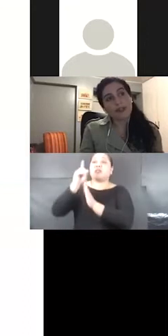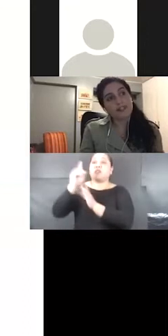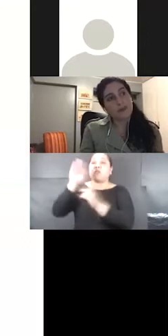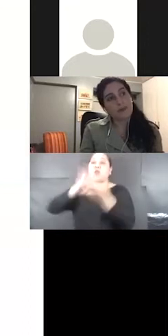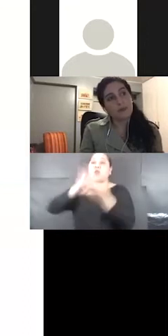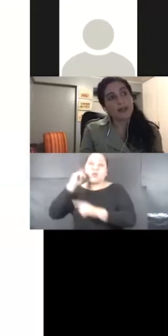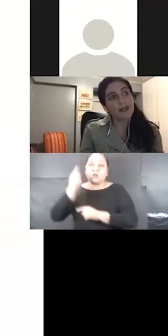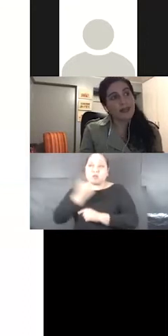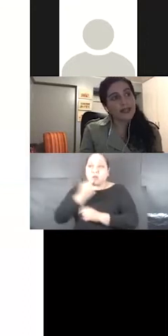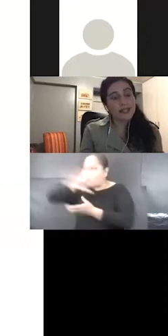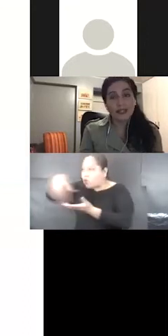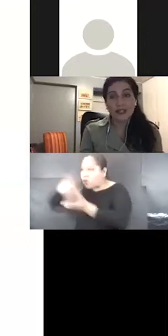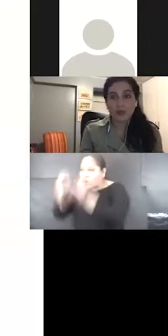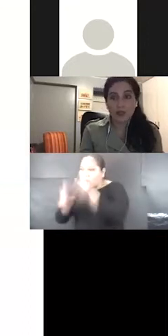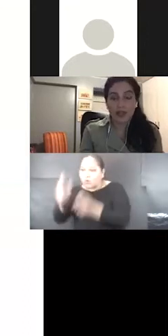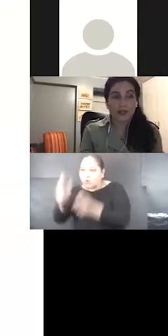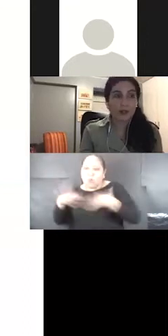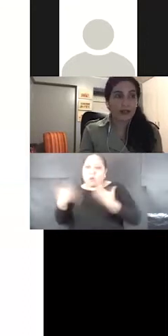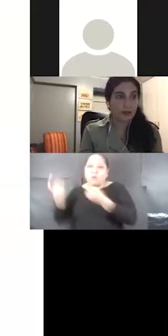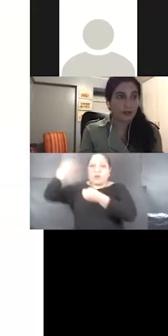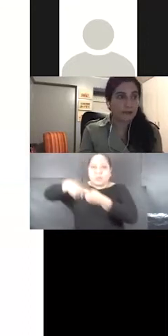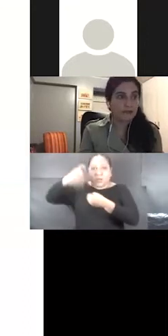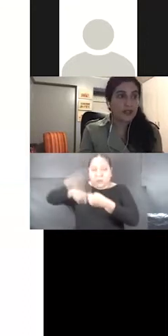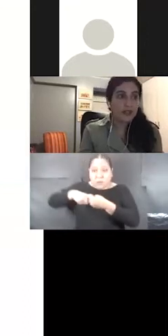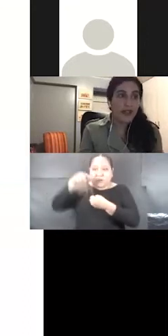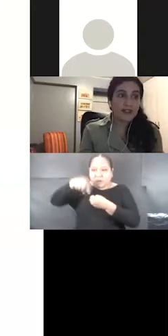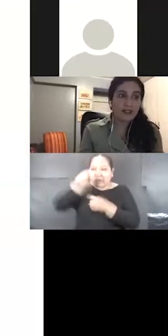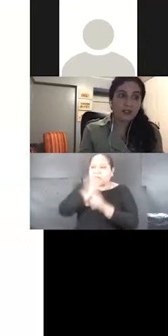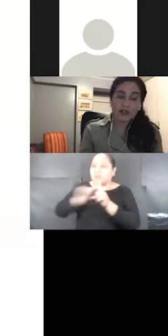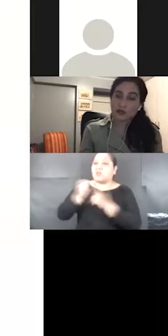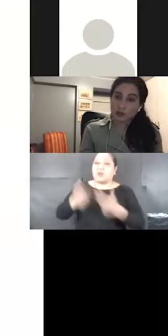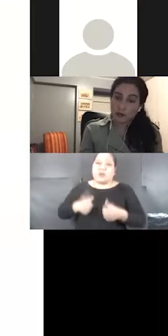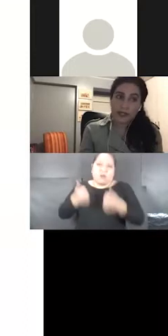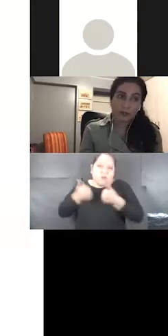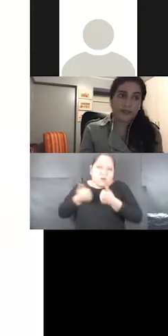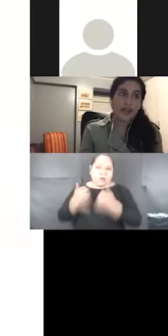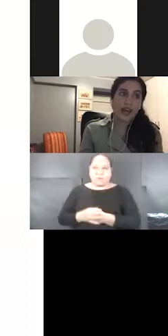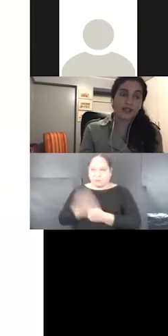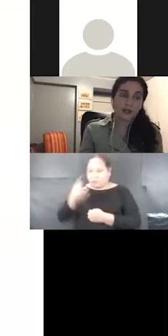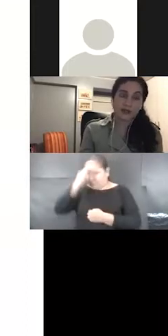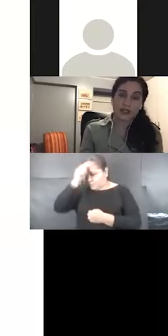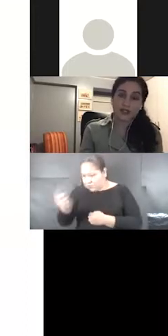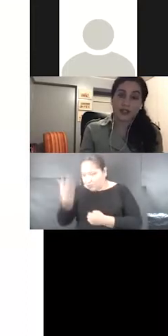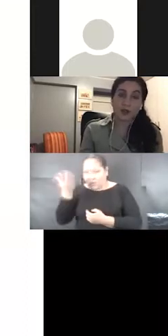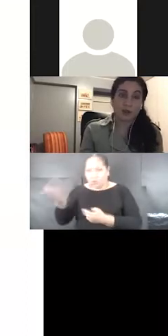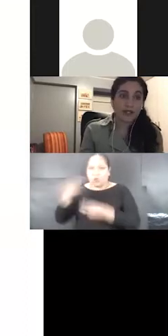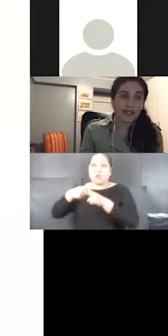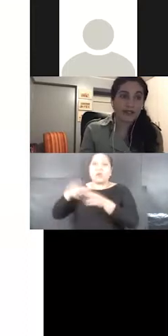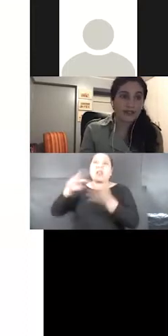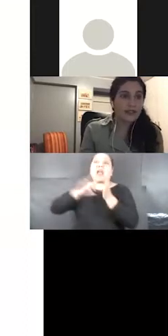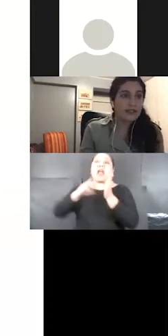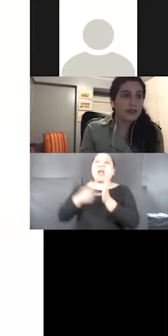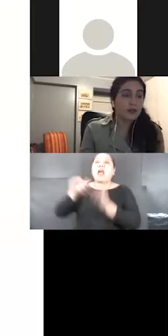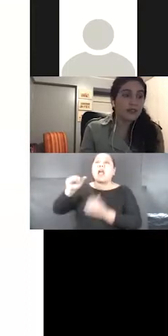puedan participar plenamente de la sociedad en donde viven. Haciendo honor a su nombre, pues IU significa